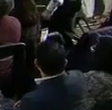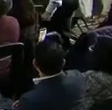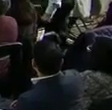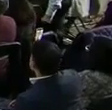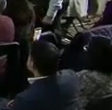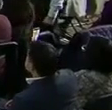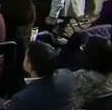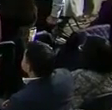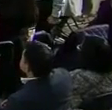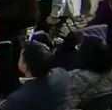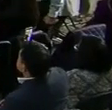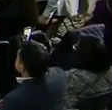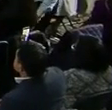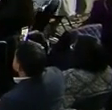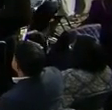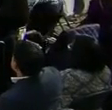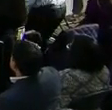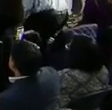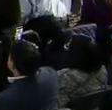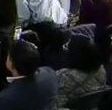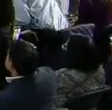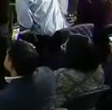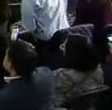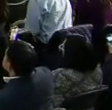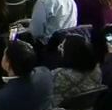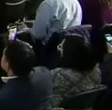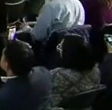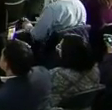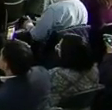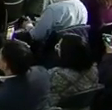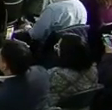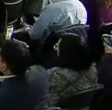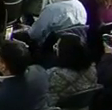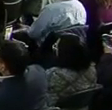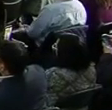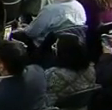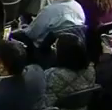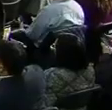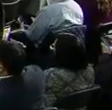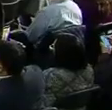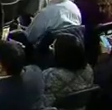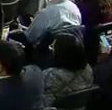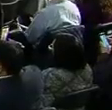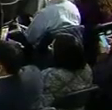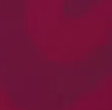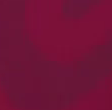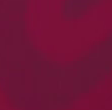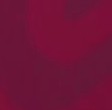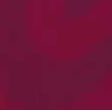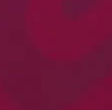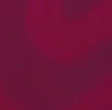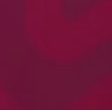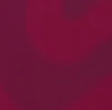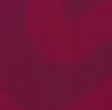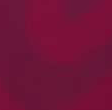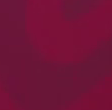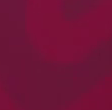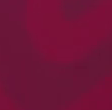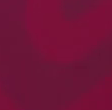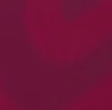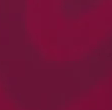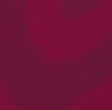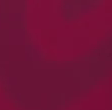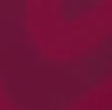cuando nos daban a conocer en los días recientes no se ha concluido el proceso de investigación